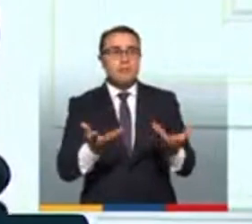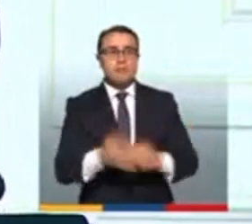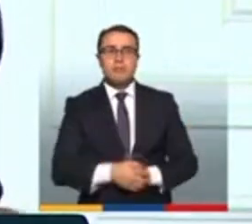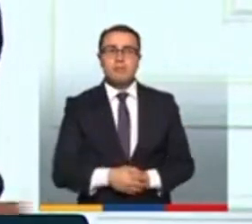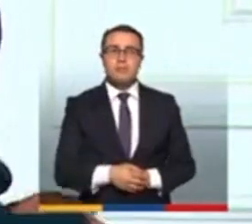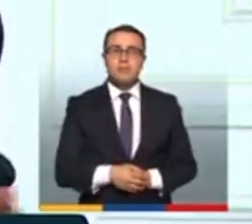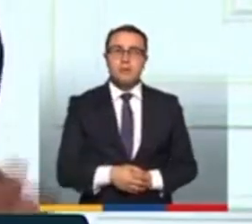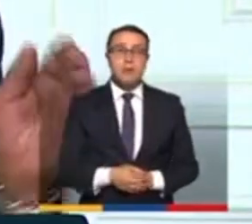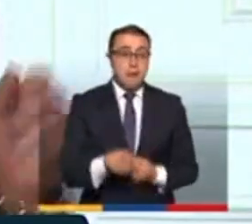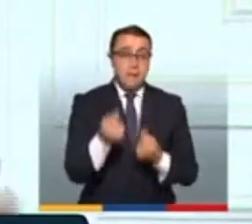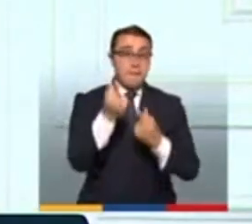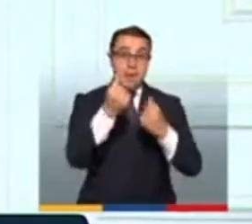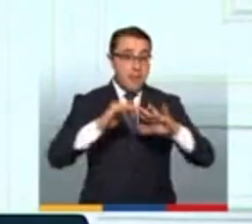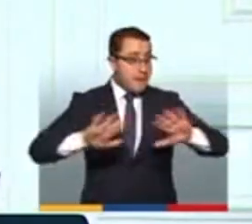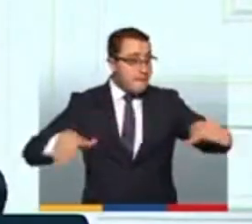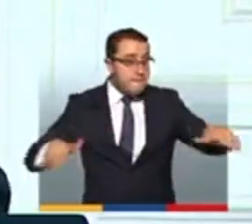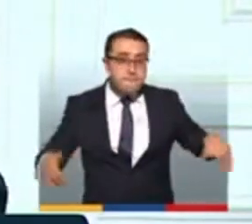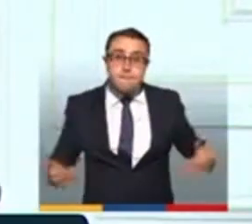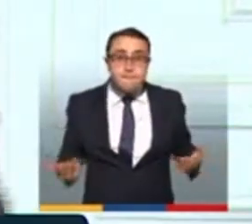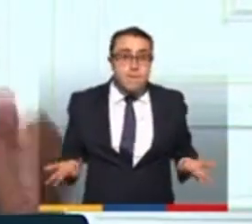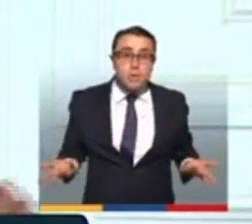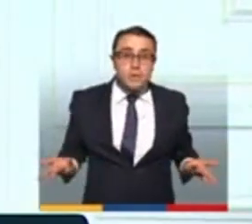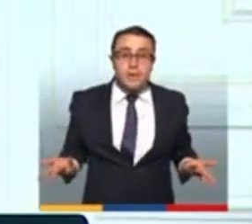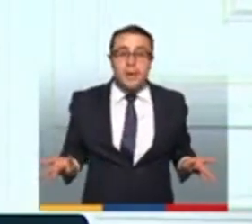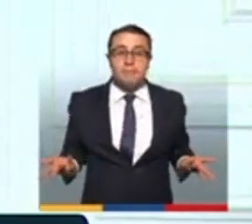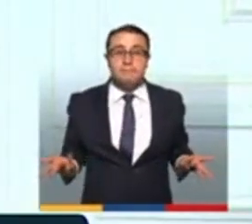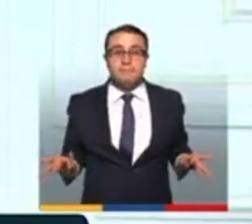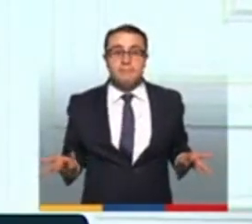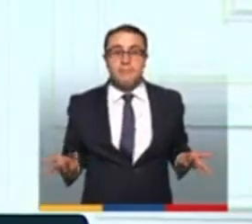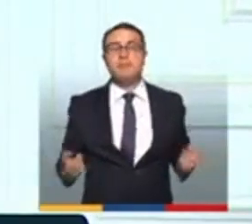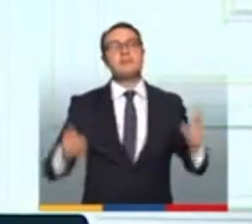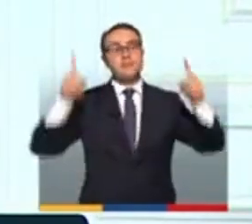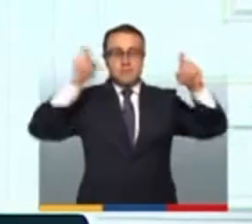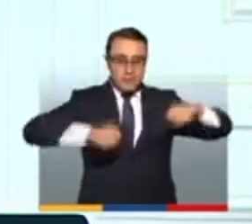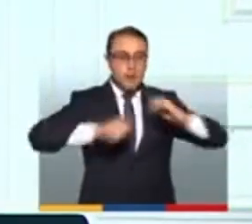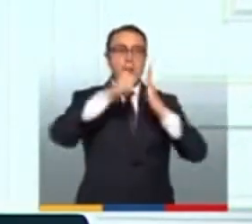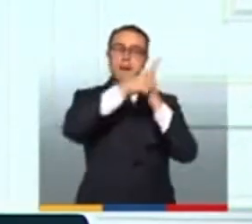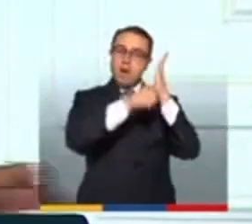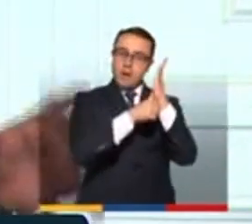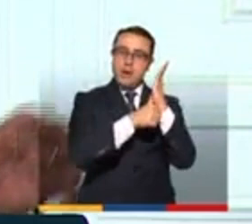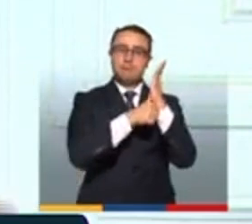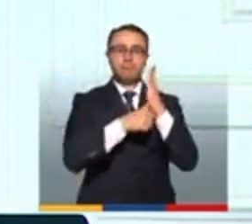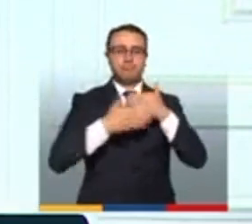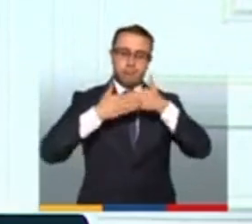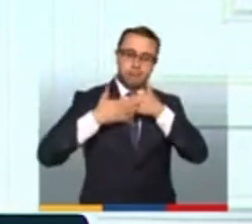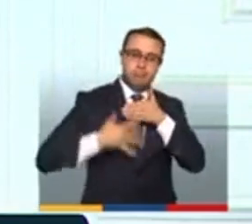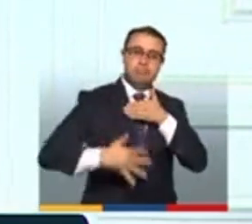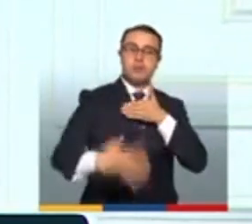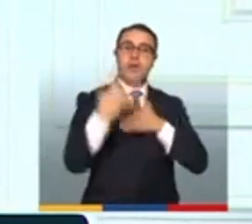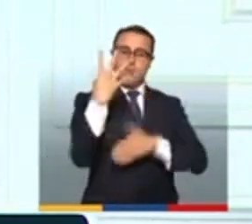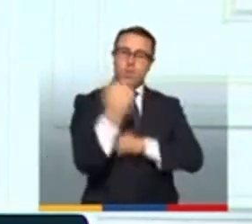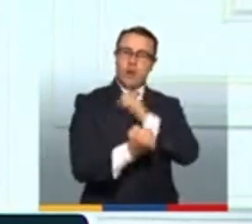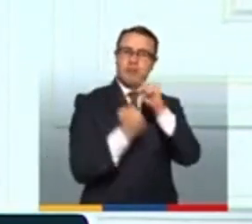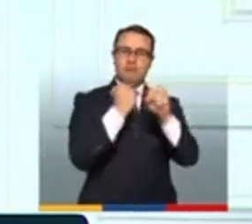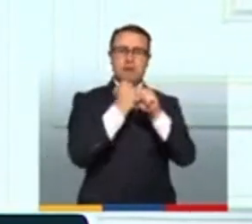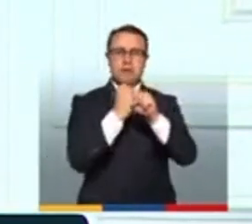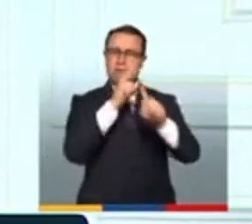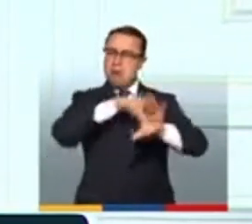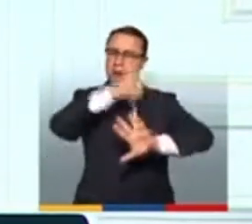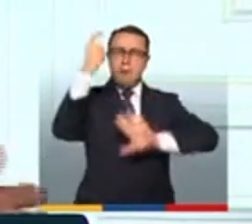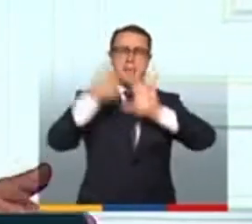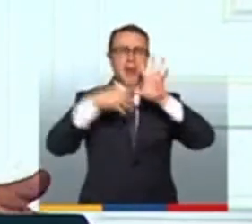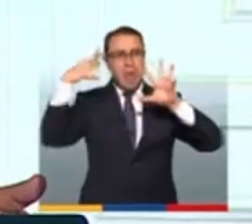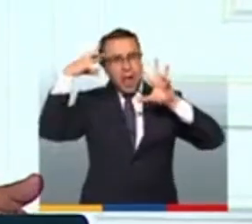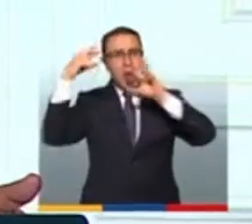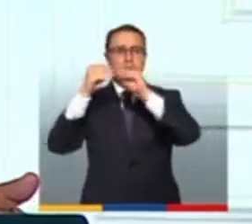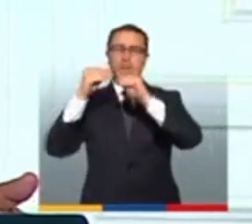sea anualizada, y nos ponemos un programa de a 4 años cumplir los acuerdos, si